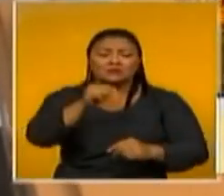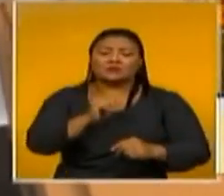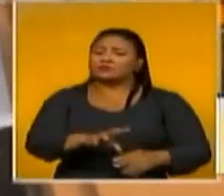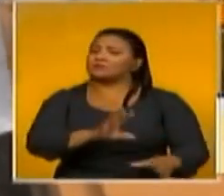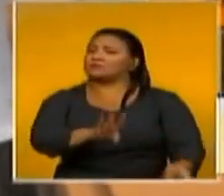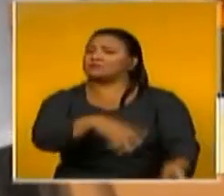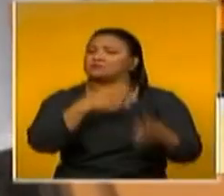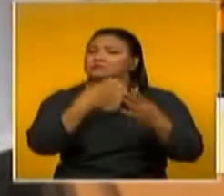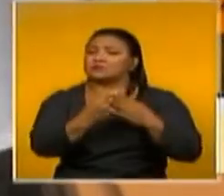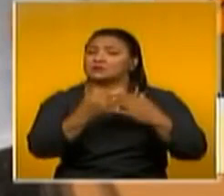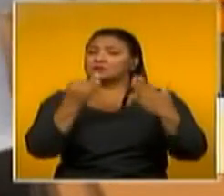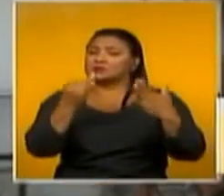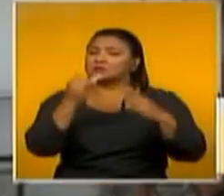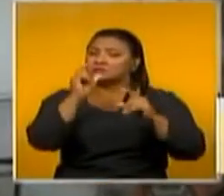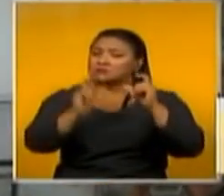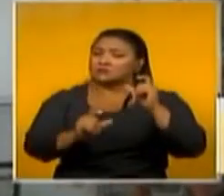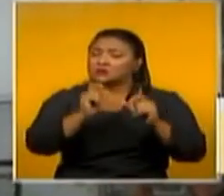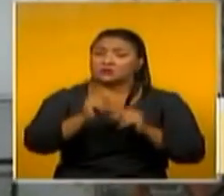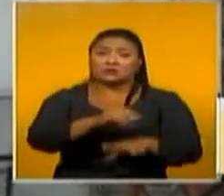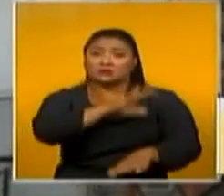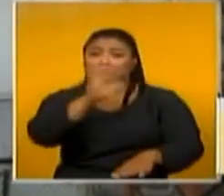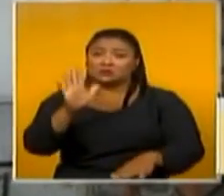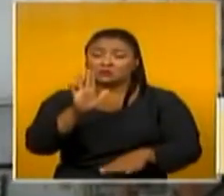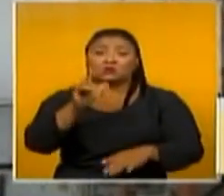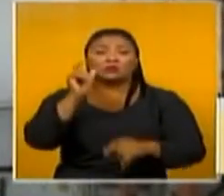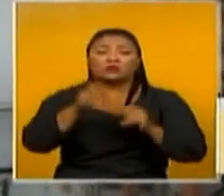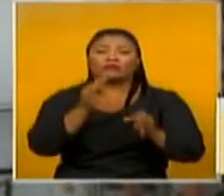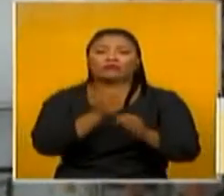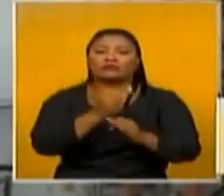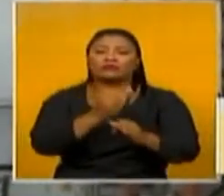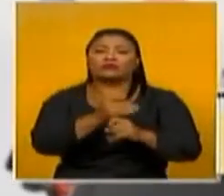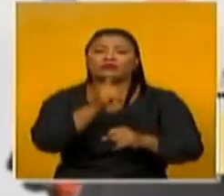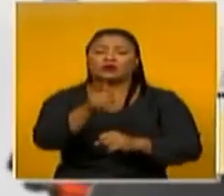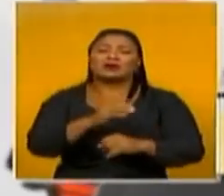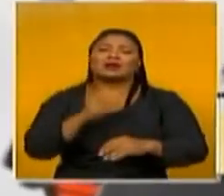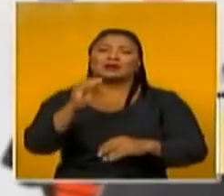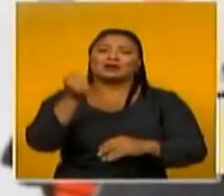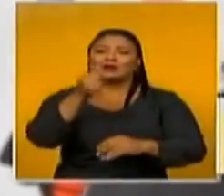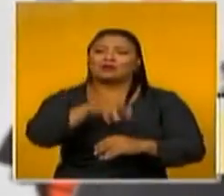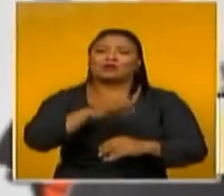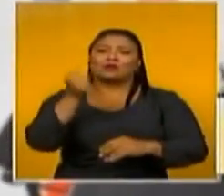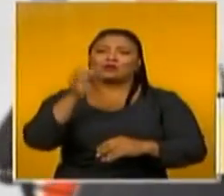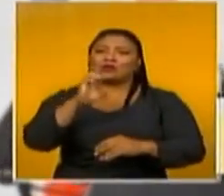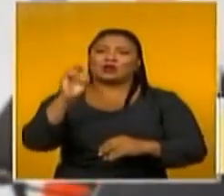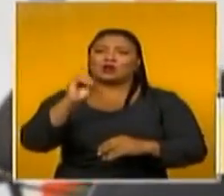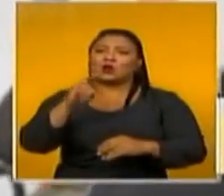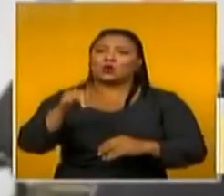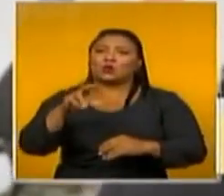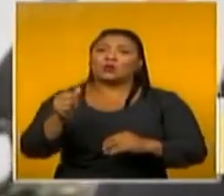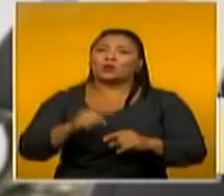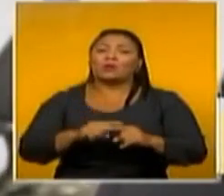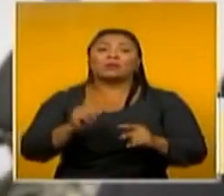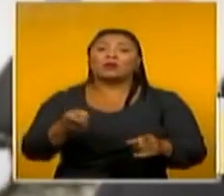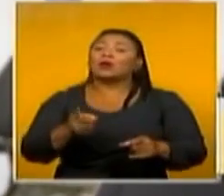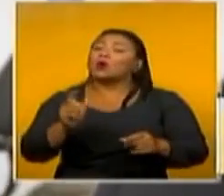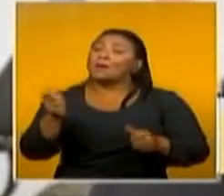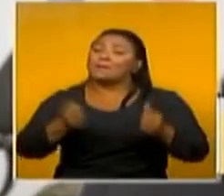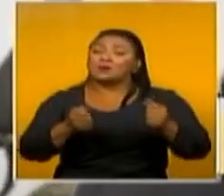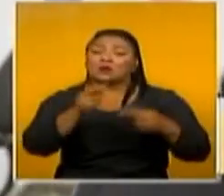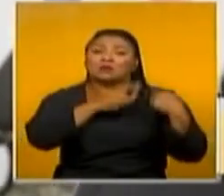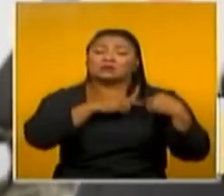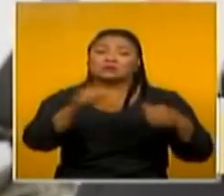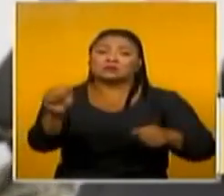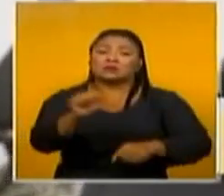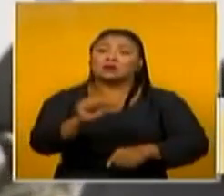deteniendo además a 7 personas. 5 de ellas son funcionarios de Contecom. Hay un transportista y hay otros funcionarios